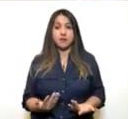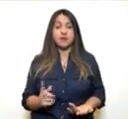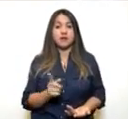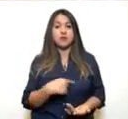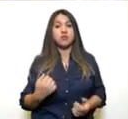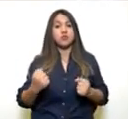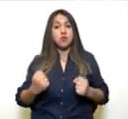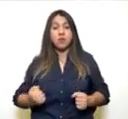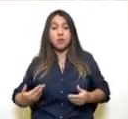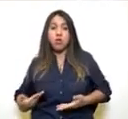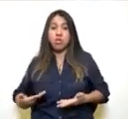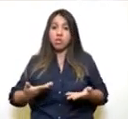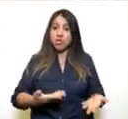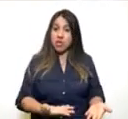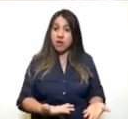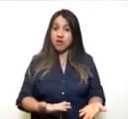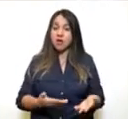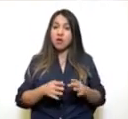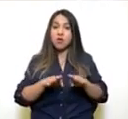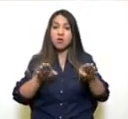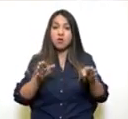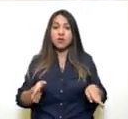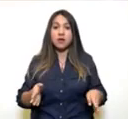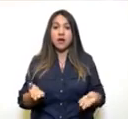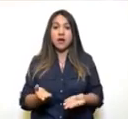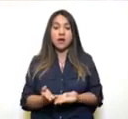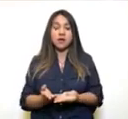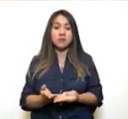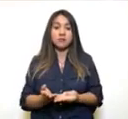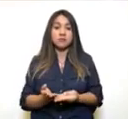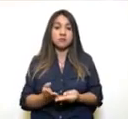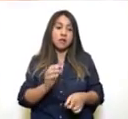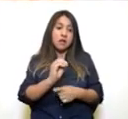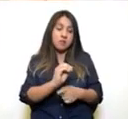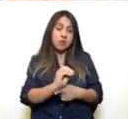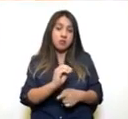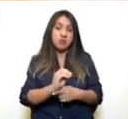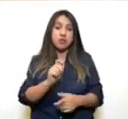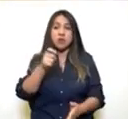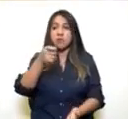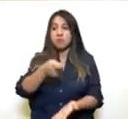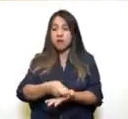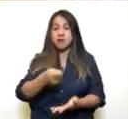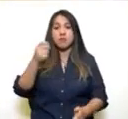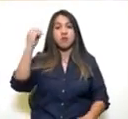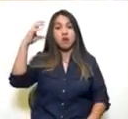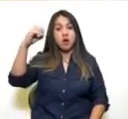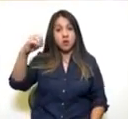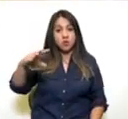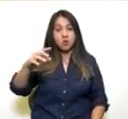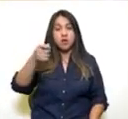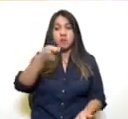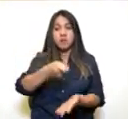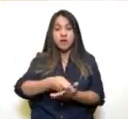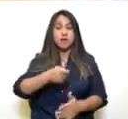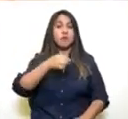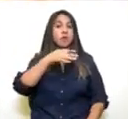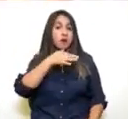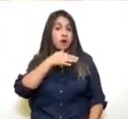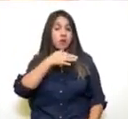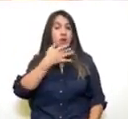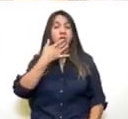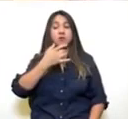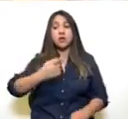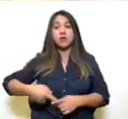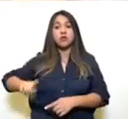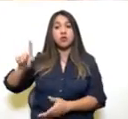entregar una caja de mercadería que podamos pagar la luz que podamos pagar el agua porque en otras